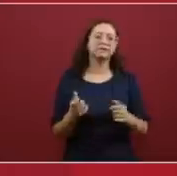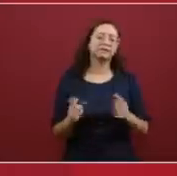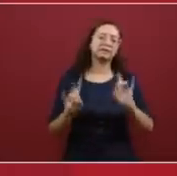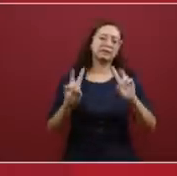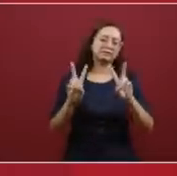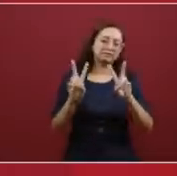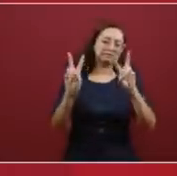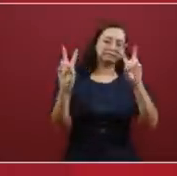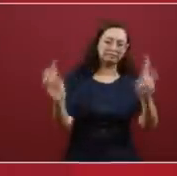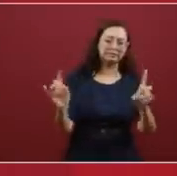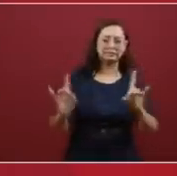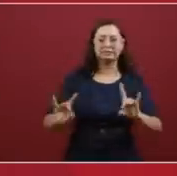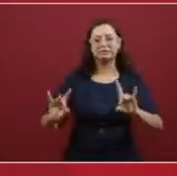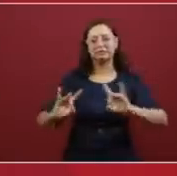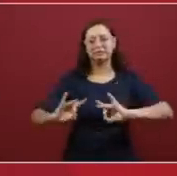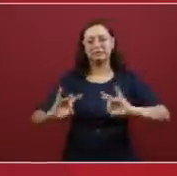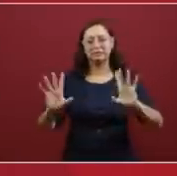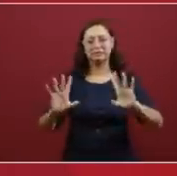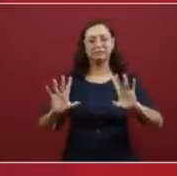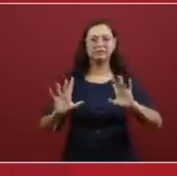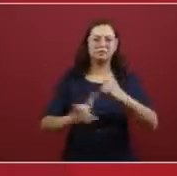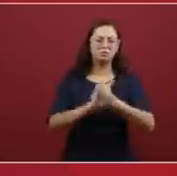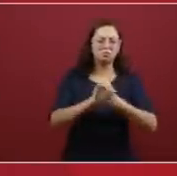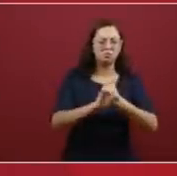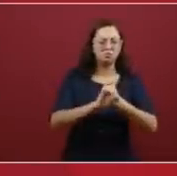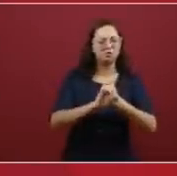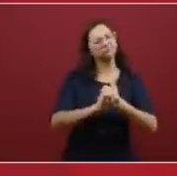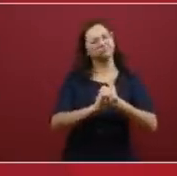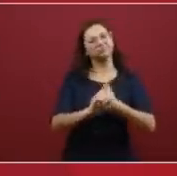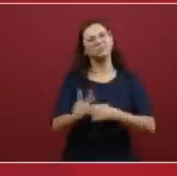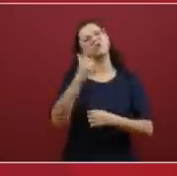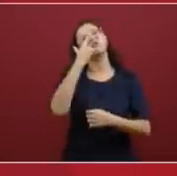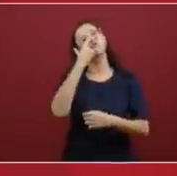problema o el fenómeno